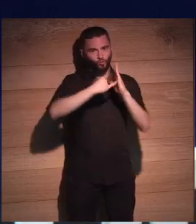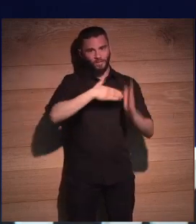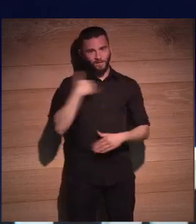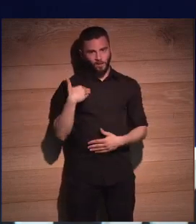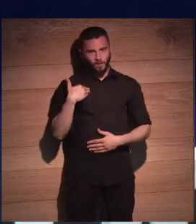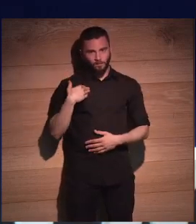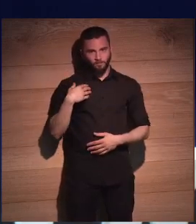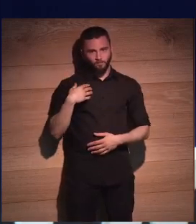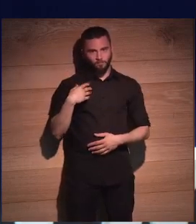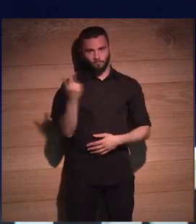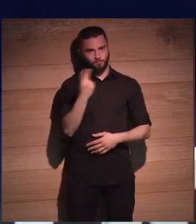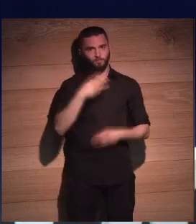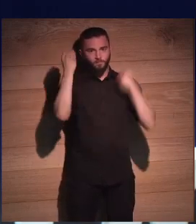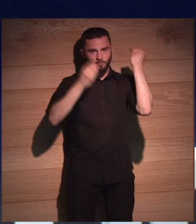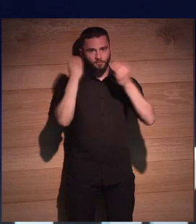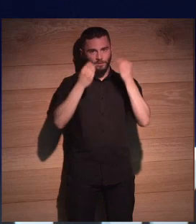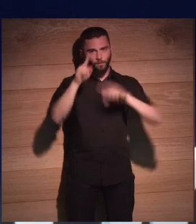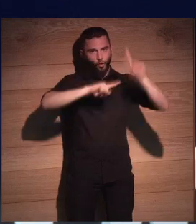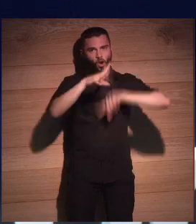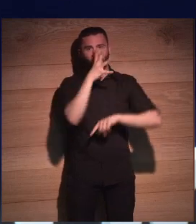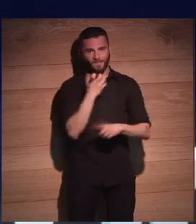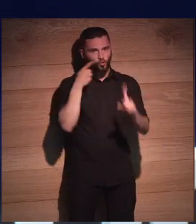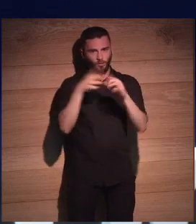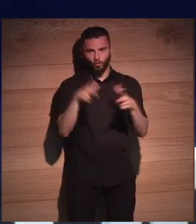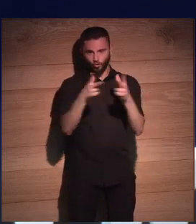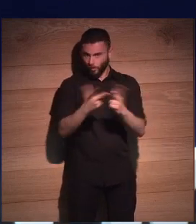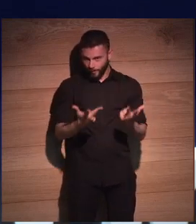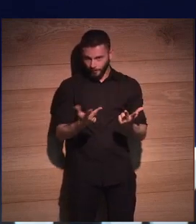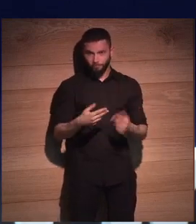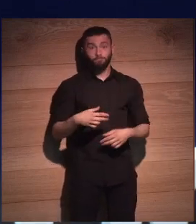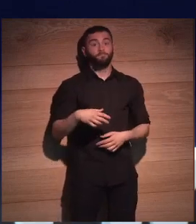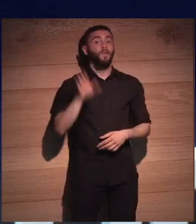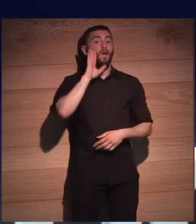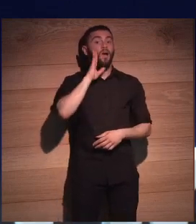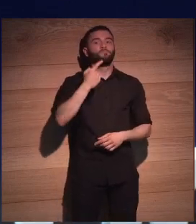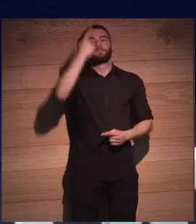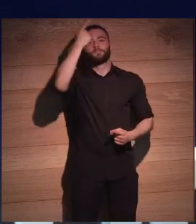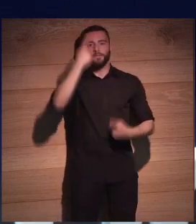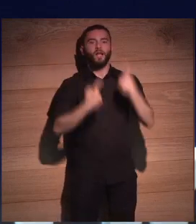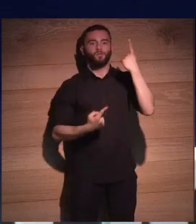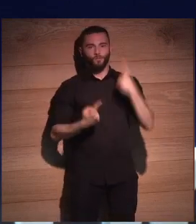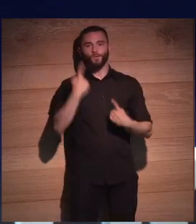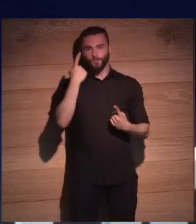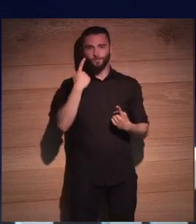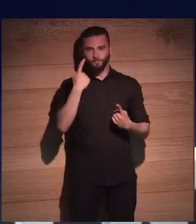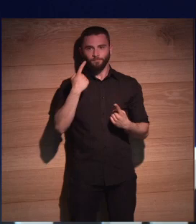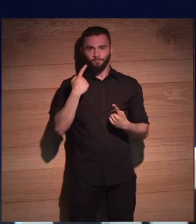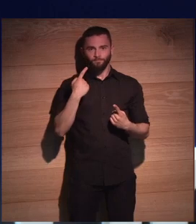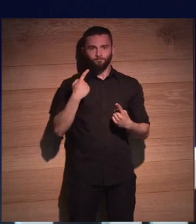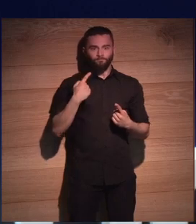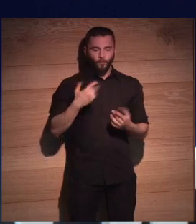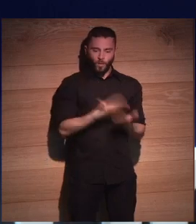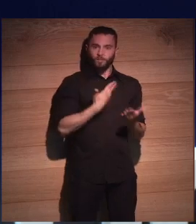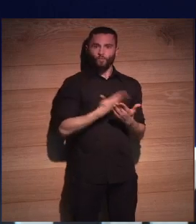realmente creen que es un problema muy serio para la sociedad. Y algunos de ellos han demostrado el camino andando. Yo comentaba hoy